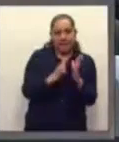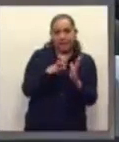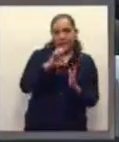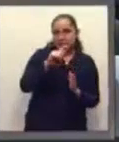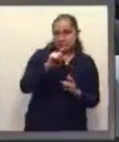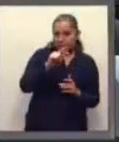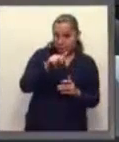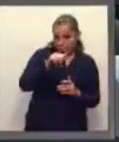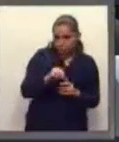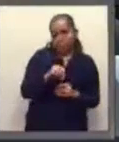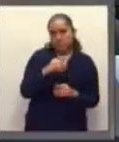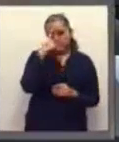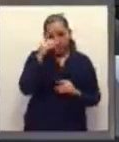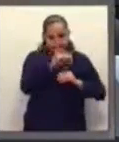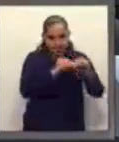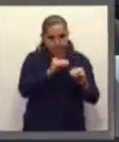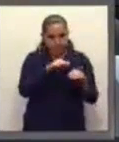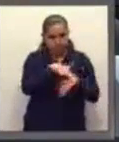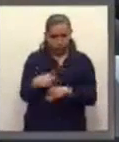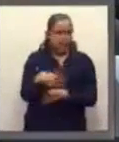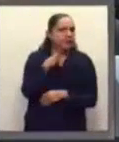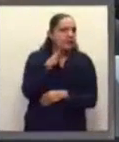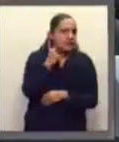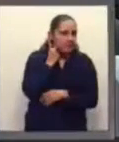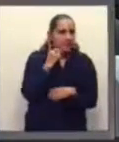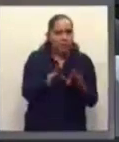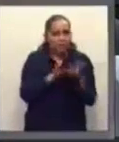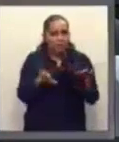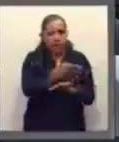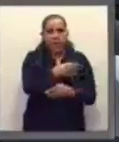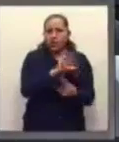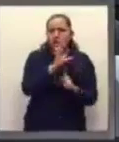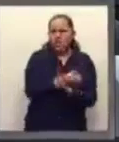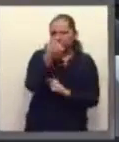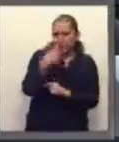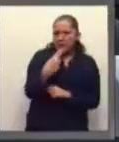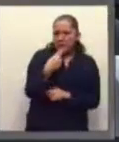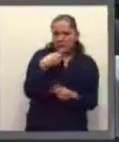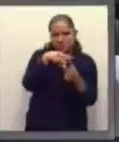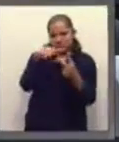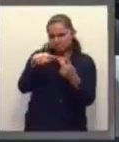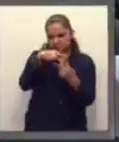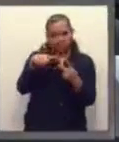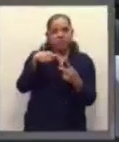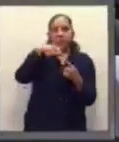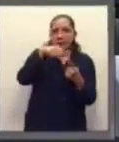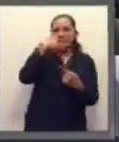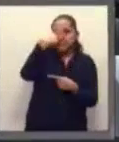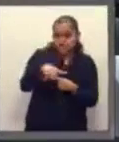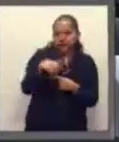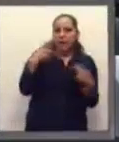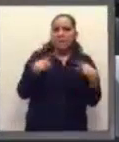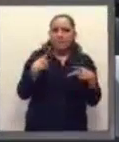esta Cámara. Los comités sirven para dos cosas: uno, para crear nuevas fuentes de empleo para